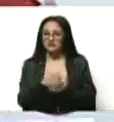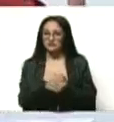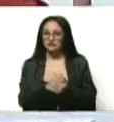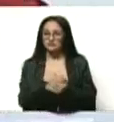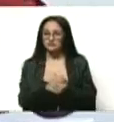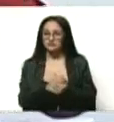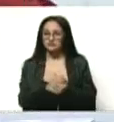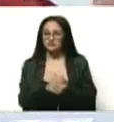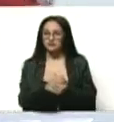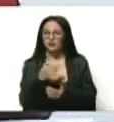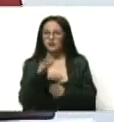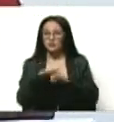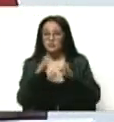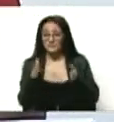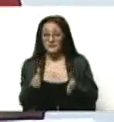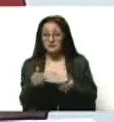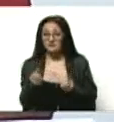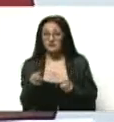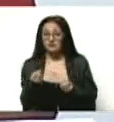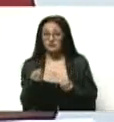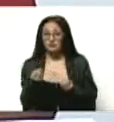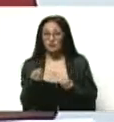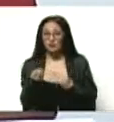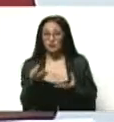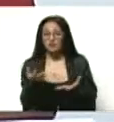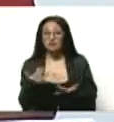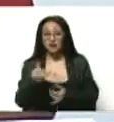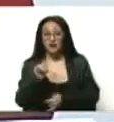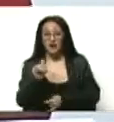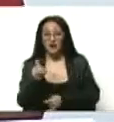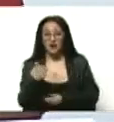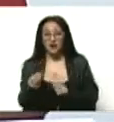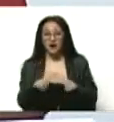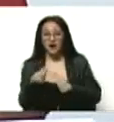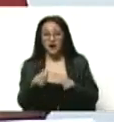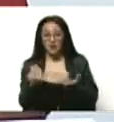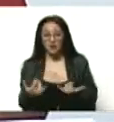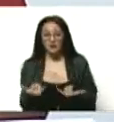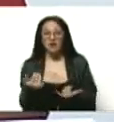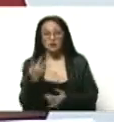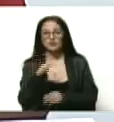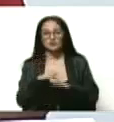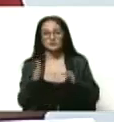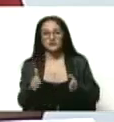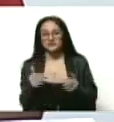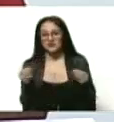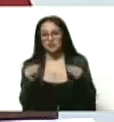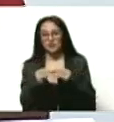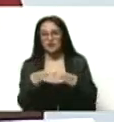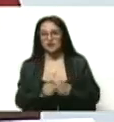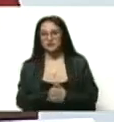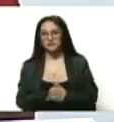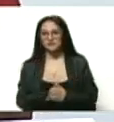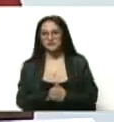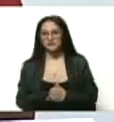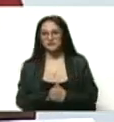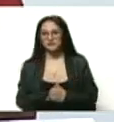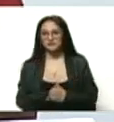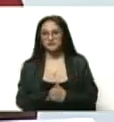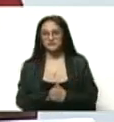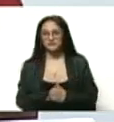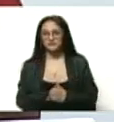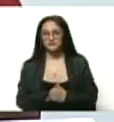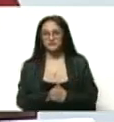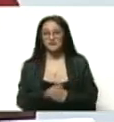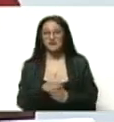CNE 4 mesas, ¿cuántas va a tener ahora? 4 mesas. Exactamente igual. La ventaja que